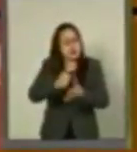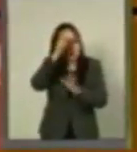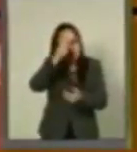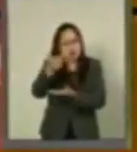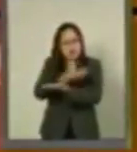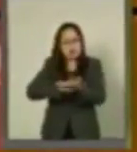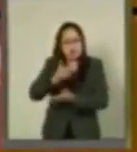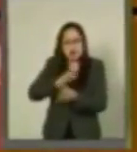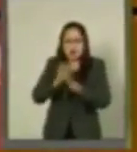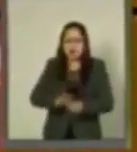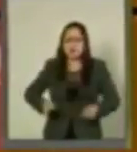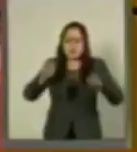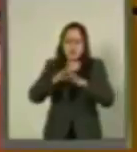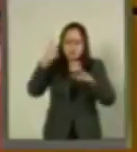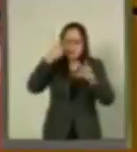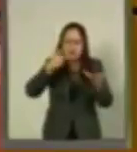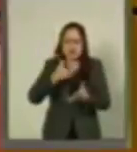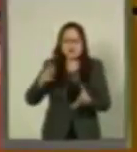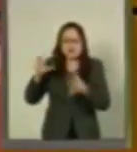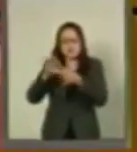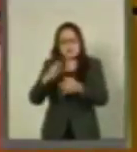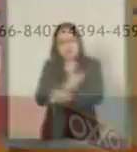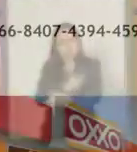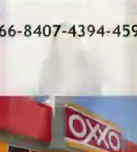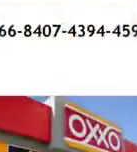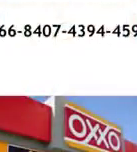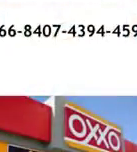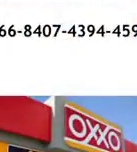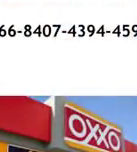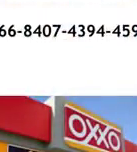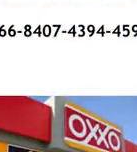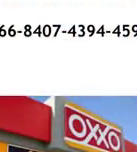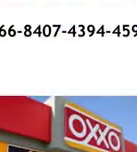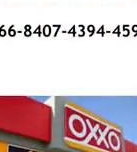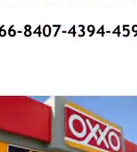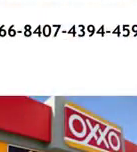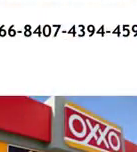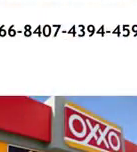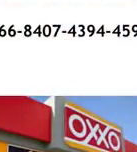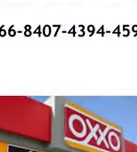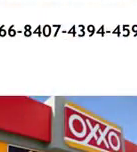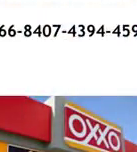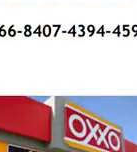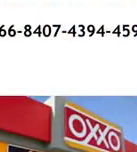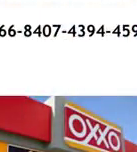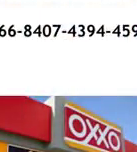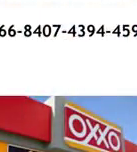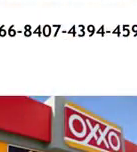necesarios y fue fundamental en la coordinación de esfuerzos para fortalecer las capacidades.